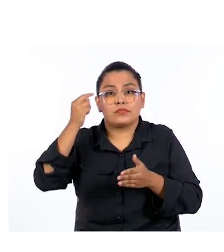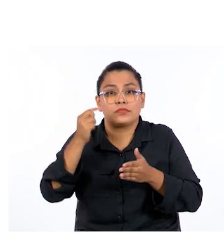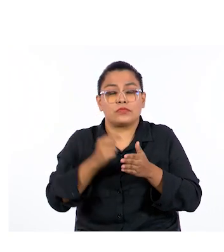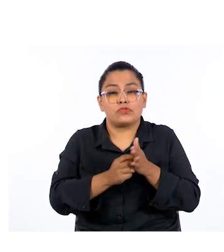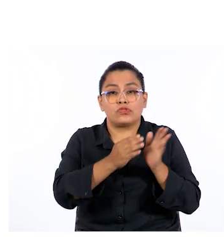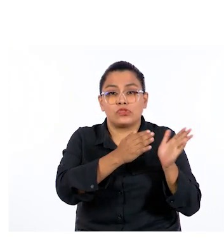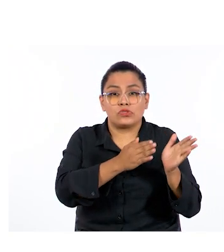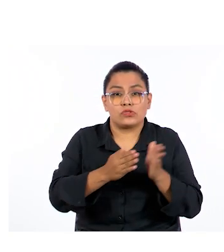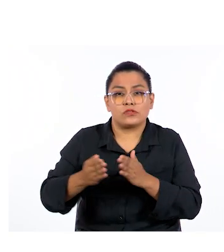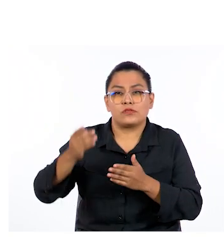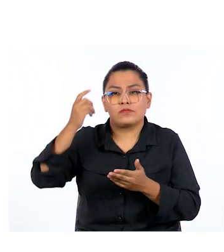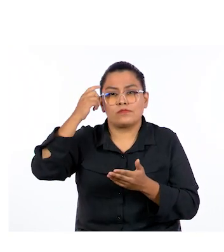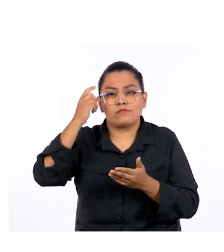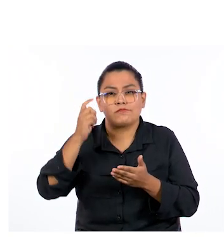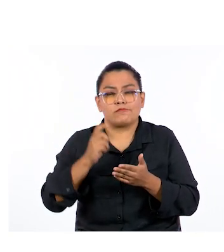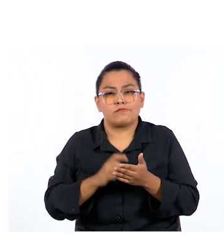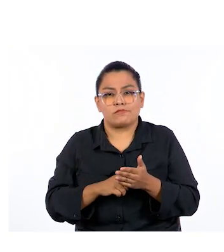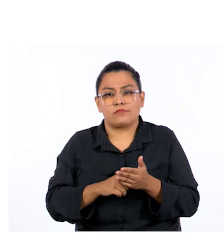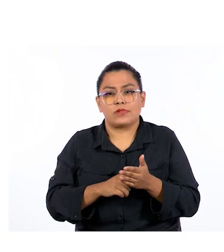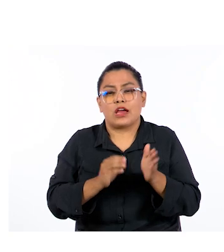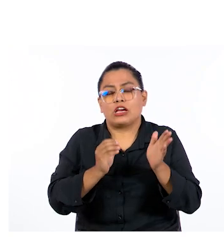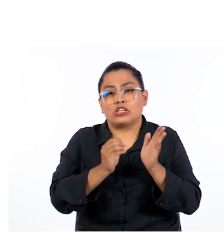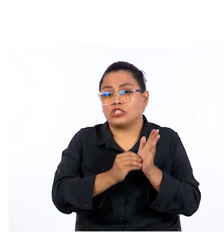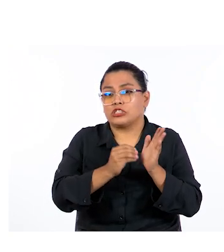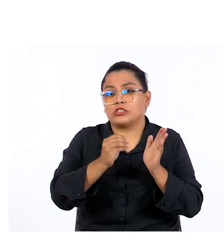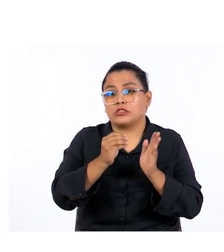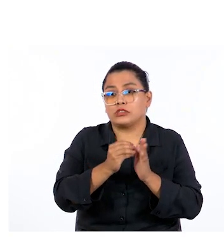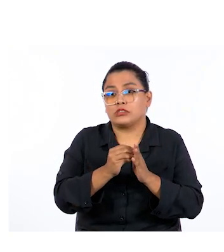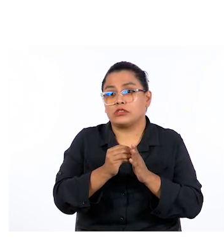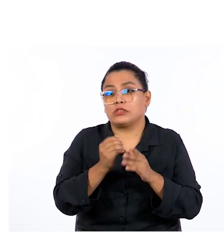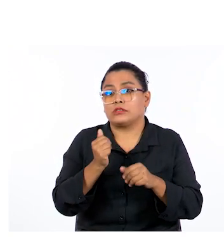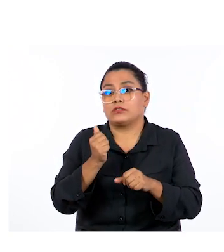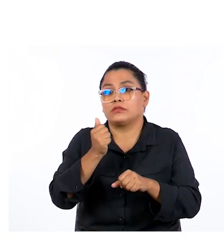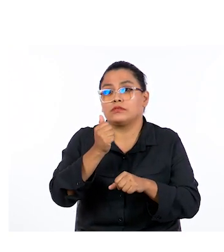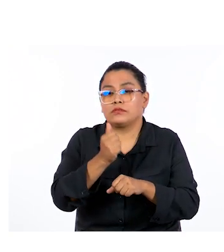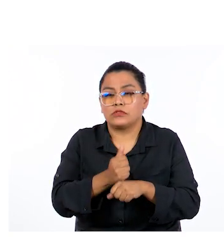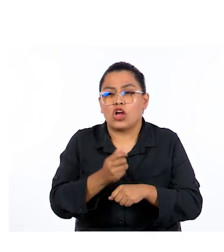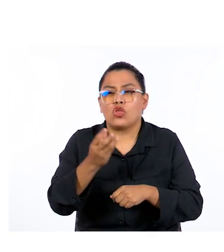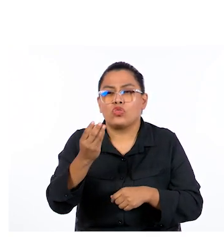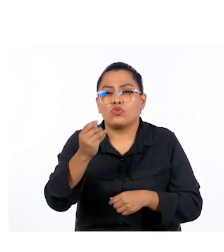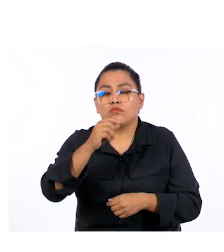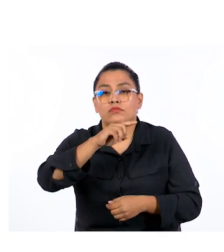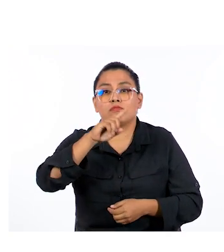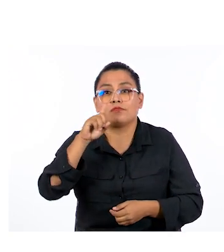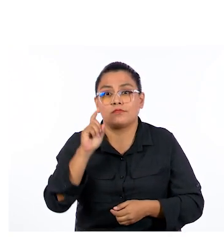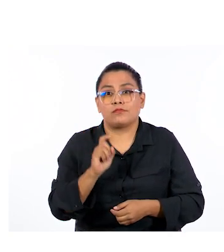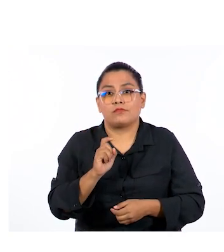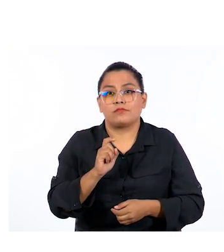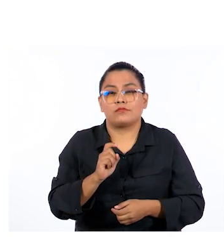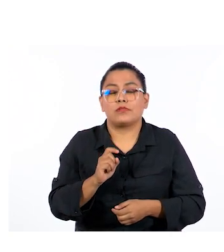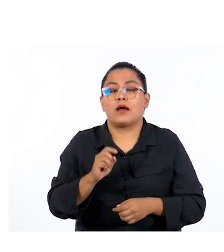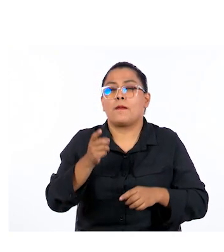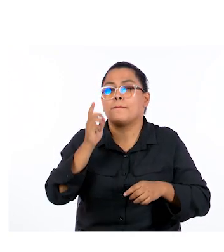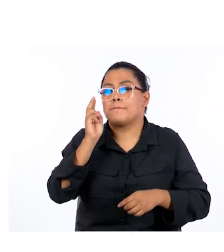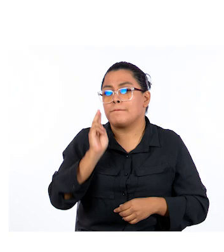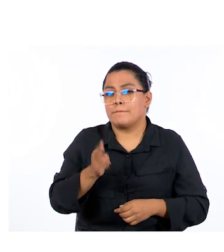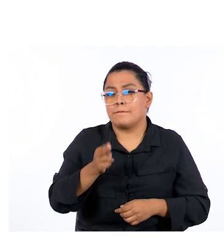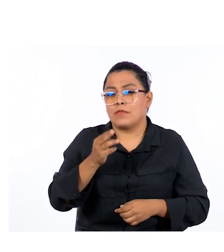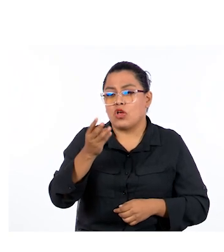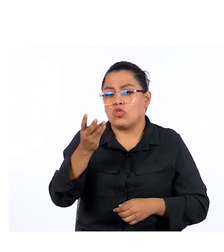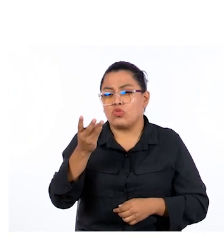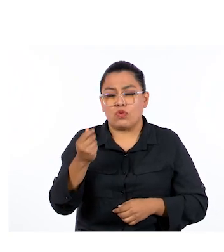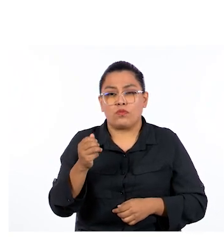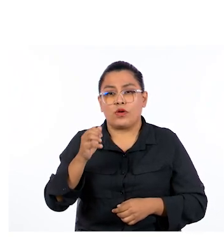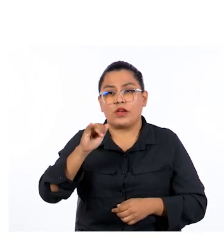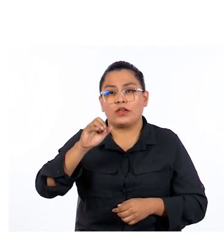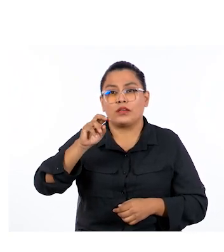prueba. En la estructura de la prueba y asignación de puntajes, se indica el número de ítem y en esa misma